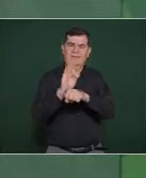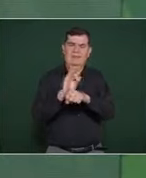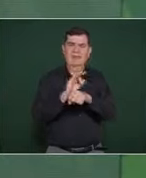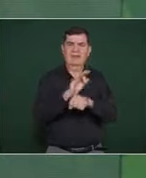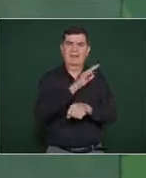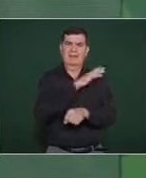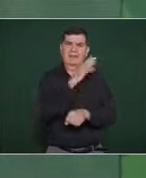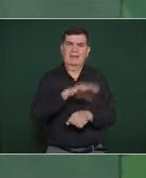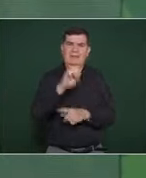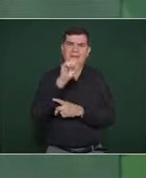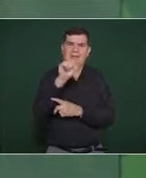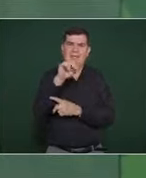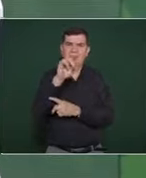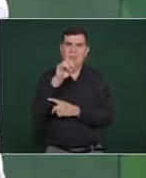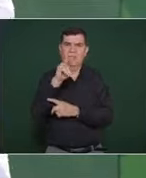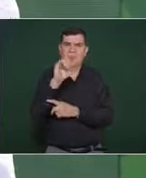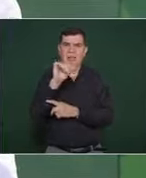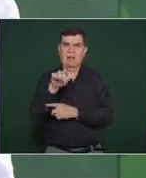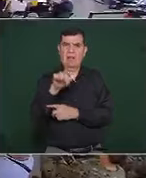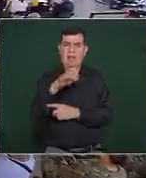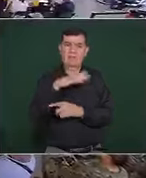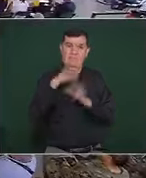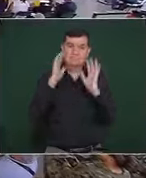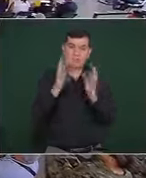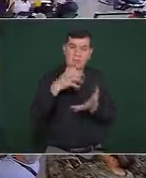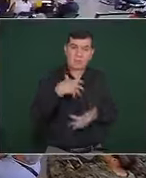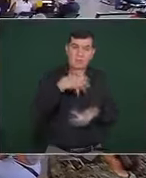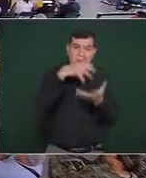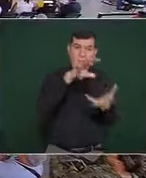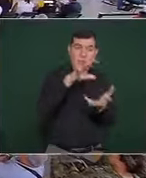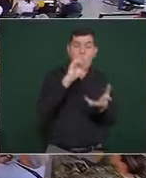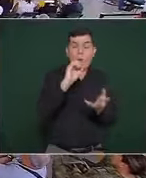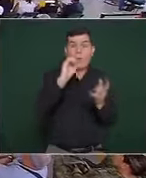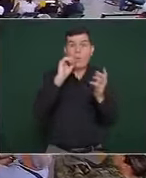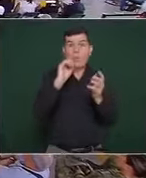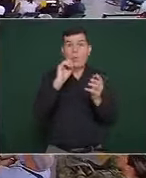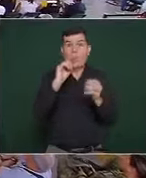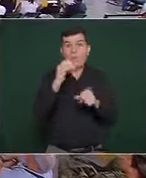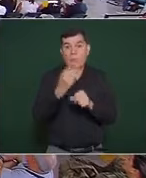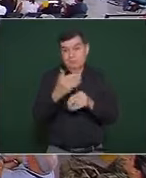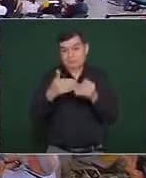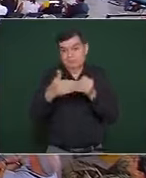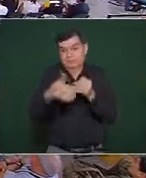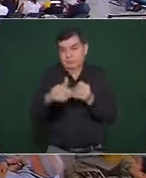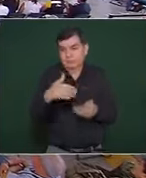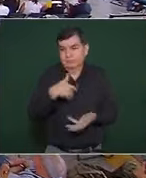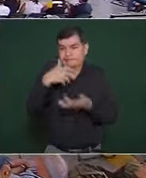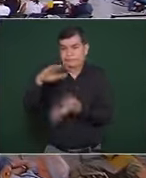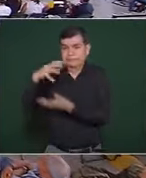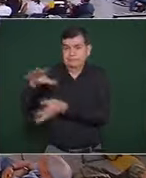Sandoval. No sé si ya entregados o en proceso, pero esa es la cantidad.